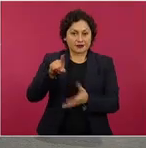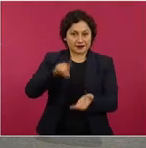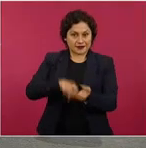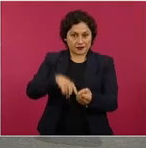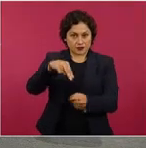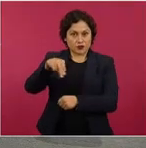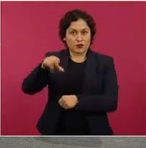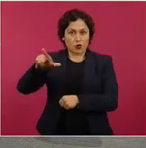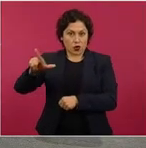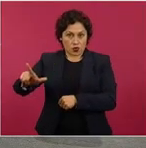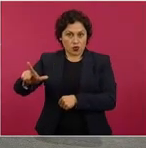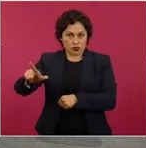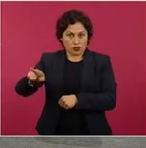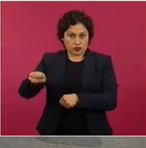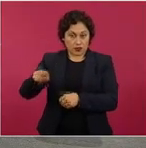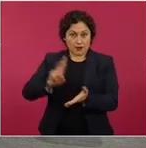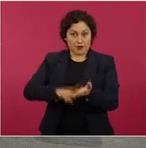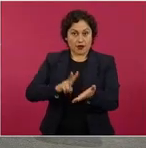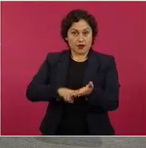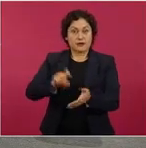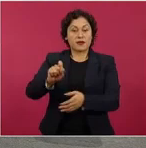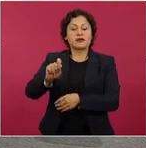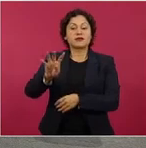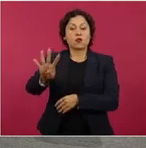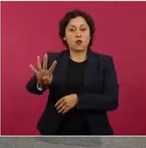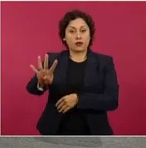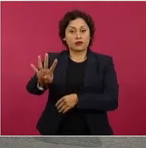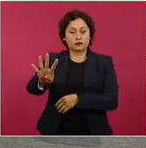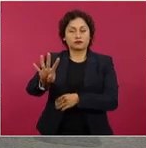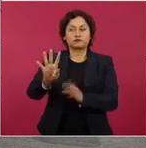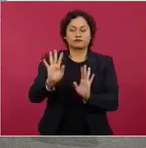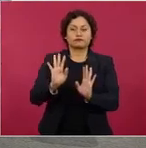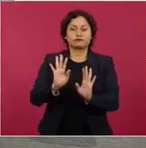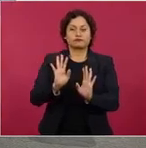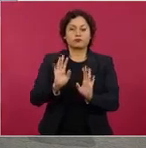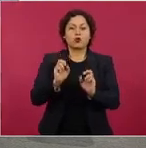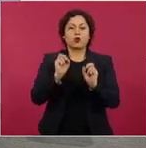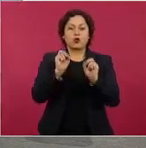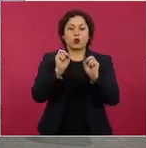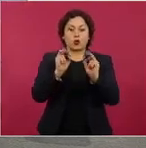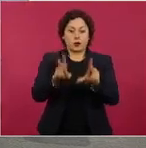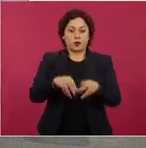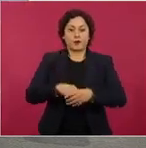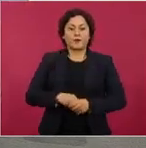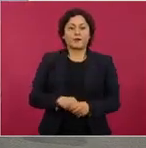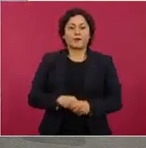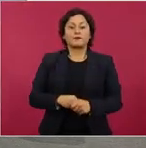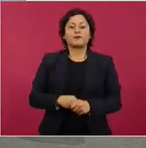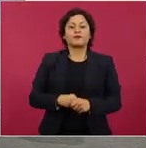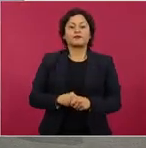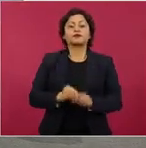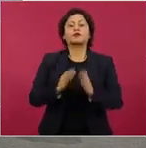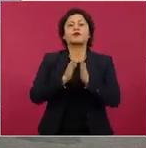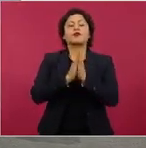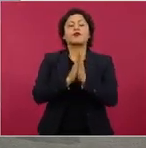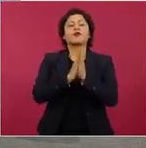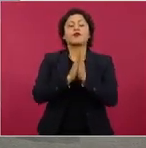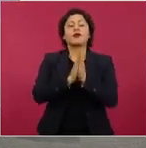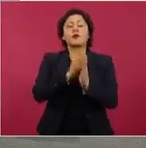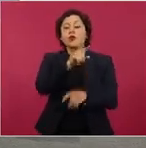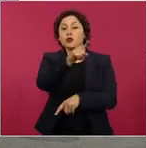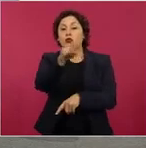ver, a ver si nos mandan algún conocido que le tome una